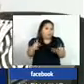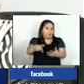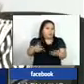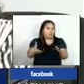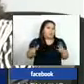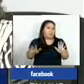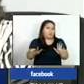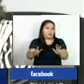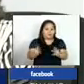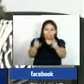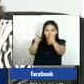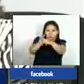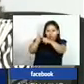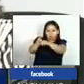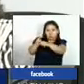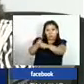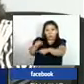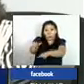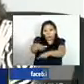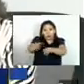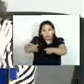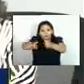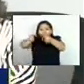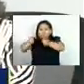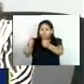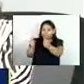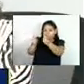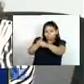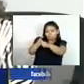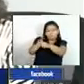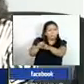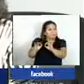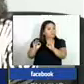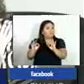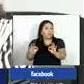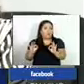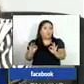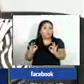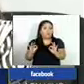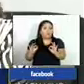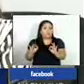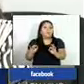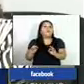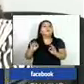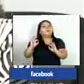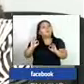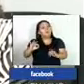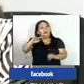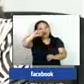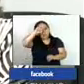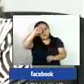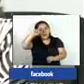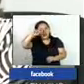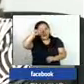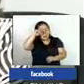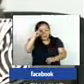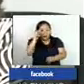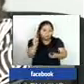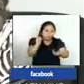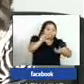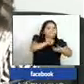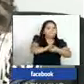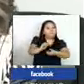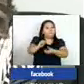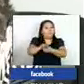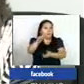remodelando bastantes centros penales y creo que lo mejor es trabajar con cada una de estas personas, porque